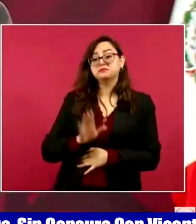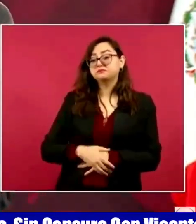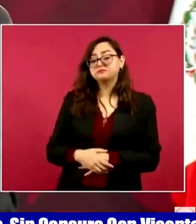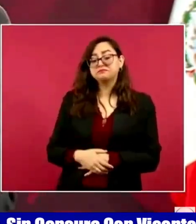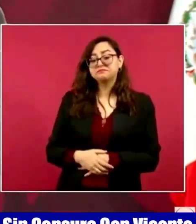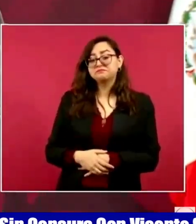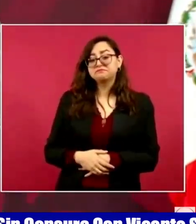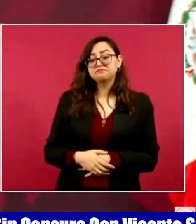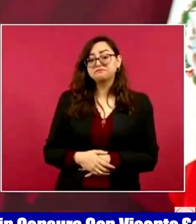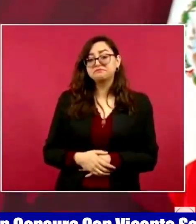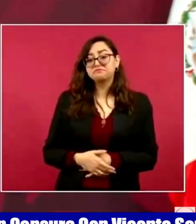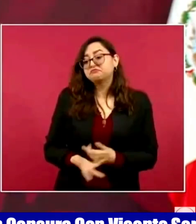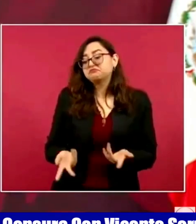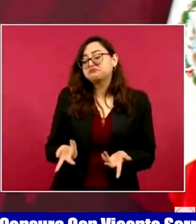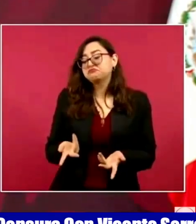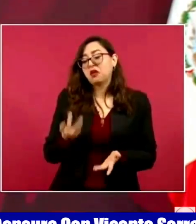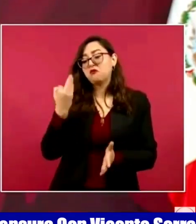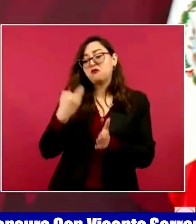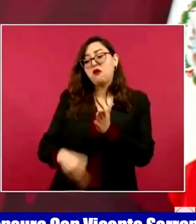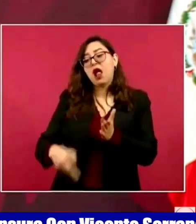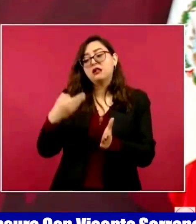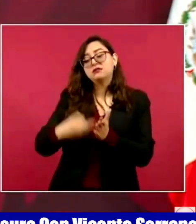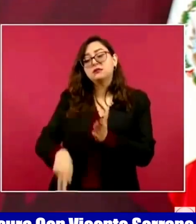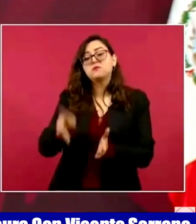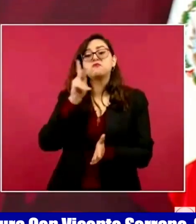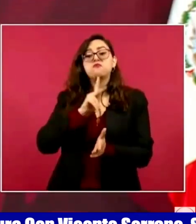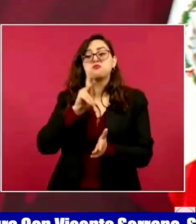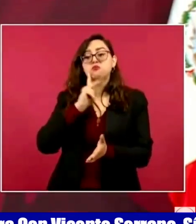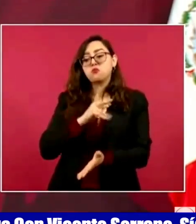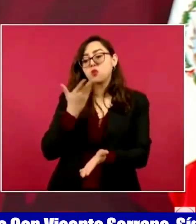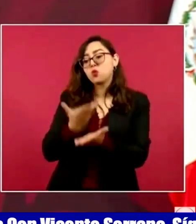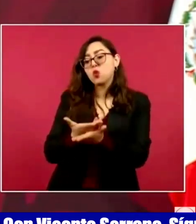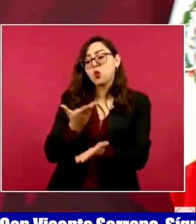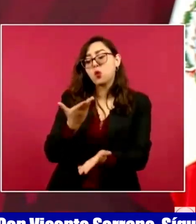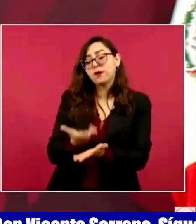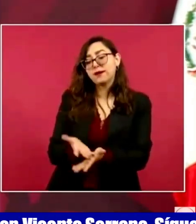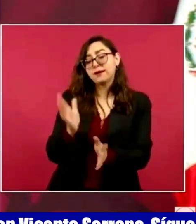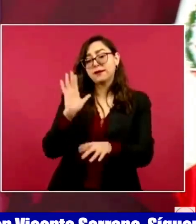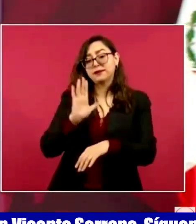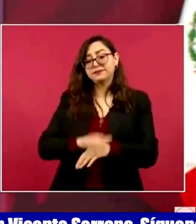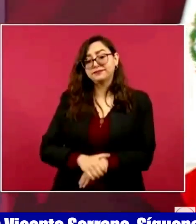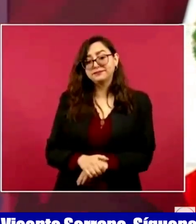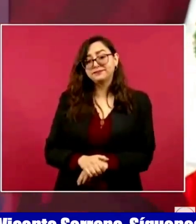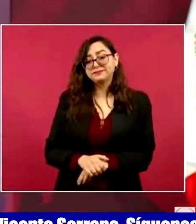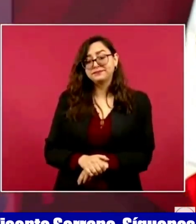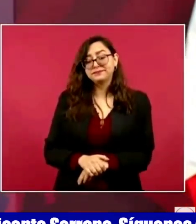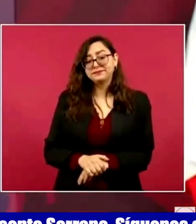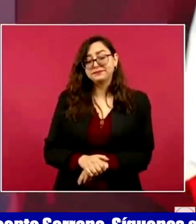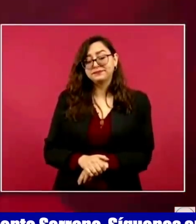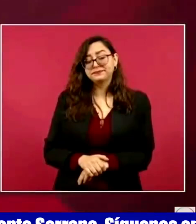no fue prueba contundente, suficiente, luego entonces